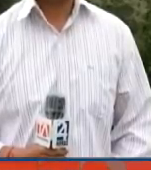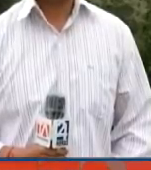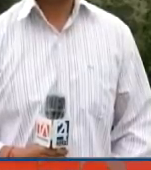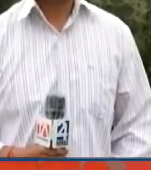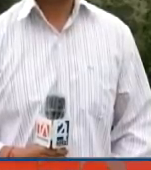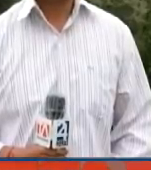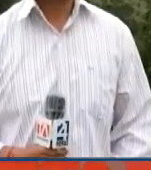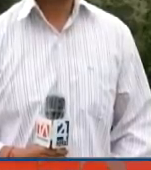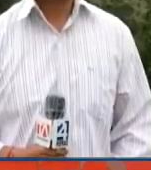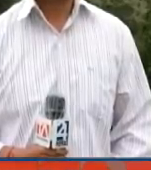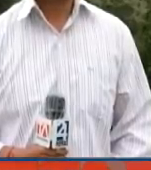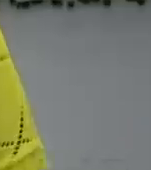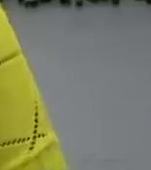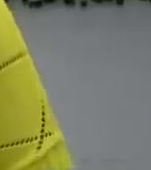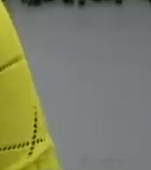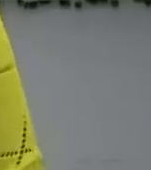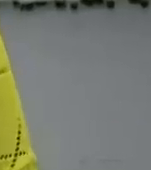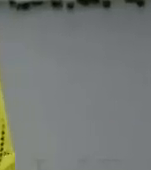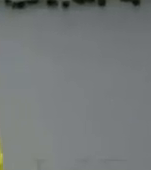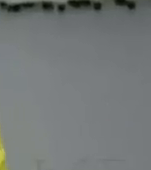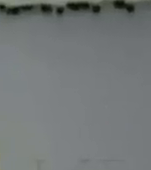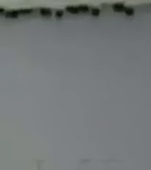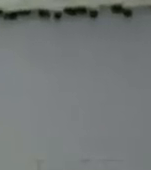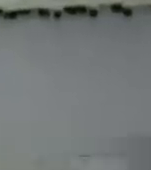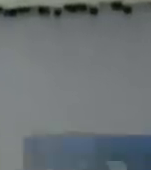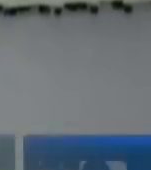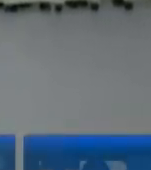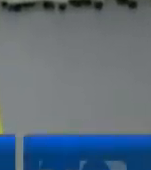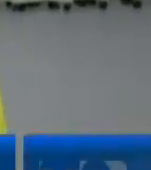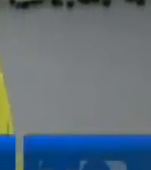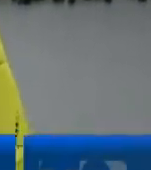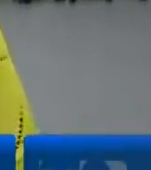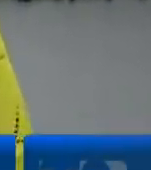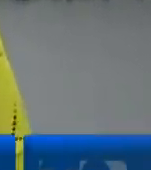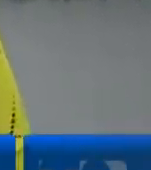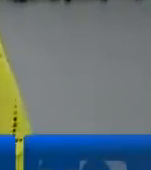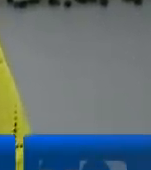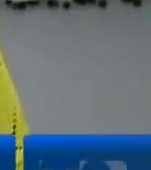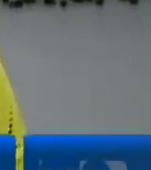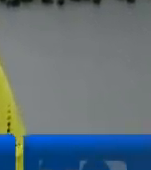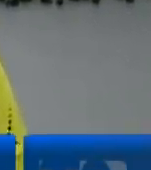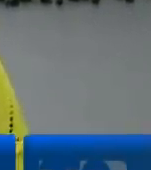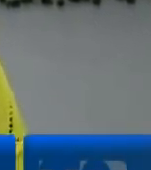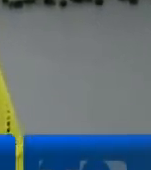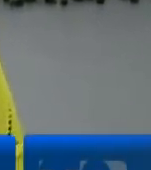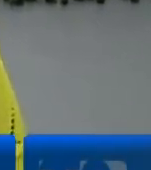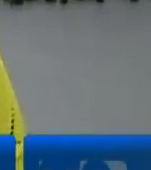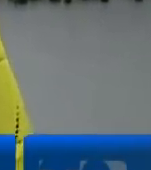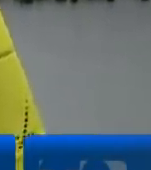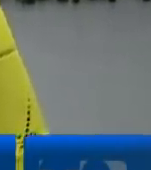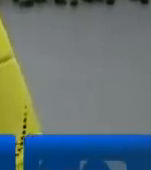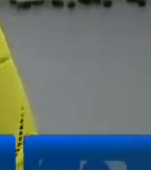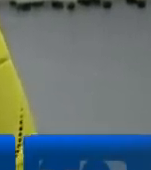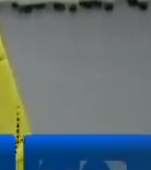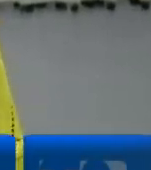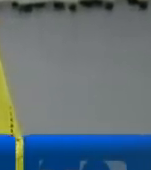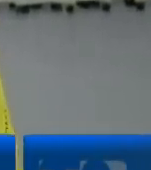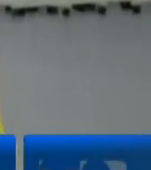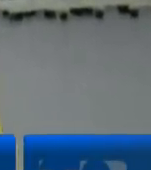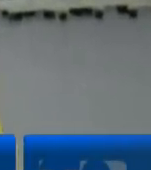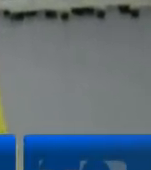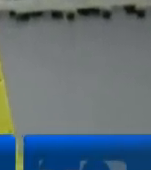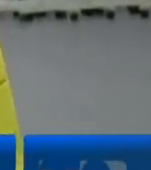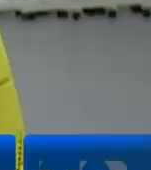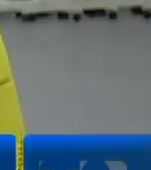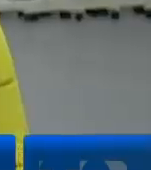¿Qué tal, Helen? Amigos televidentes, muy buenas tardes. Les cuento que me encuentro en este momento en el Centro de Atención Temporal Bicentenario, que inició ya